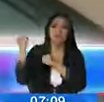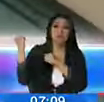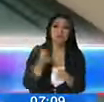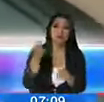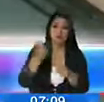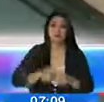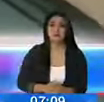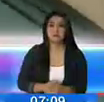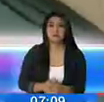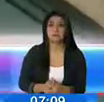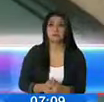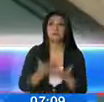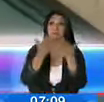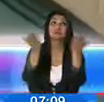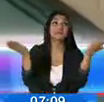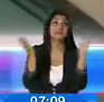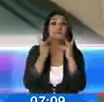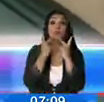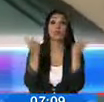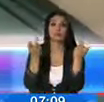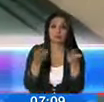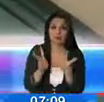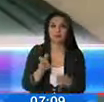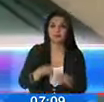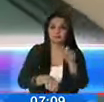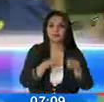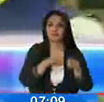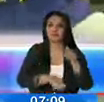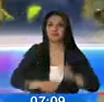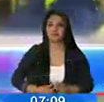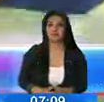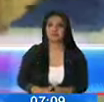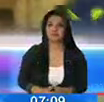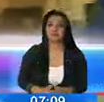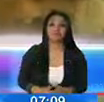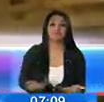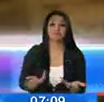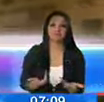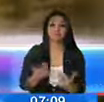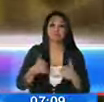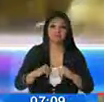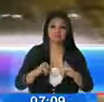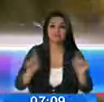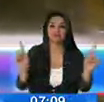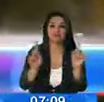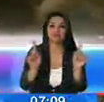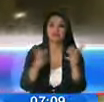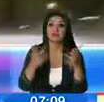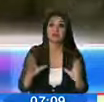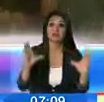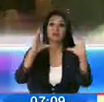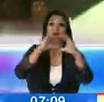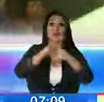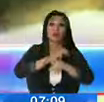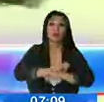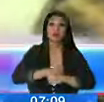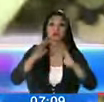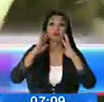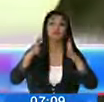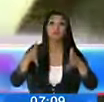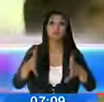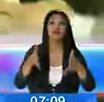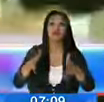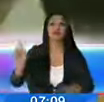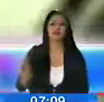Los daños en los bienes públicos también se hicieron presentes. Y para que esto no continúe, entrada la noche, el profesor implicado se